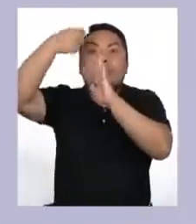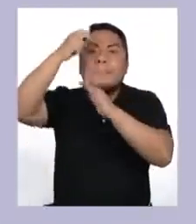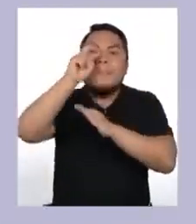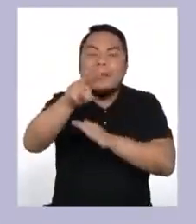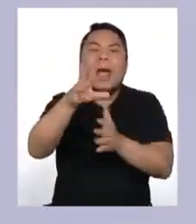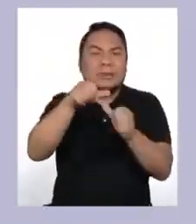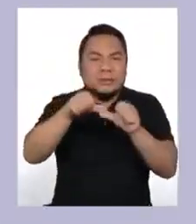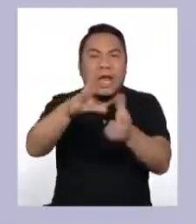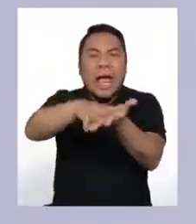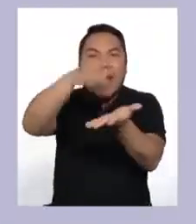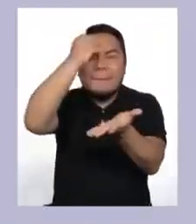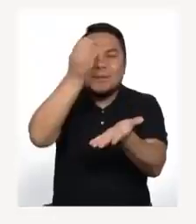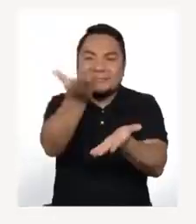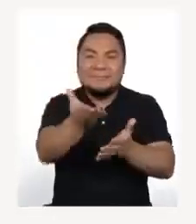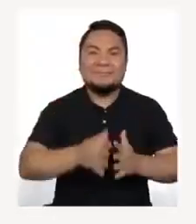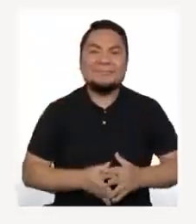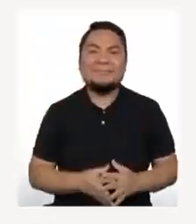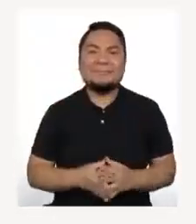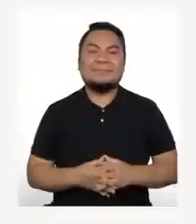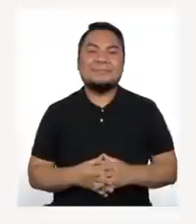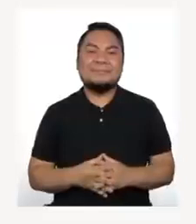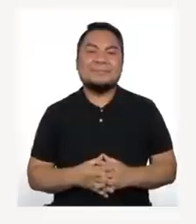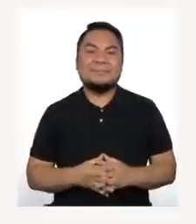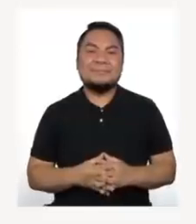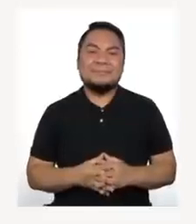seguir aprendiendo.